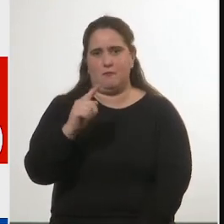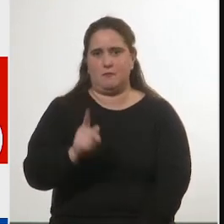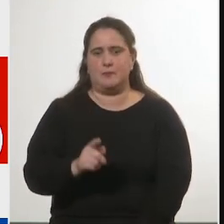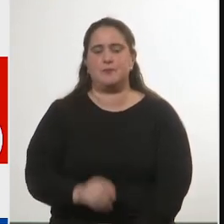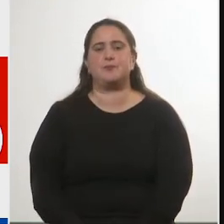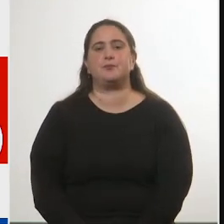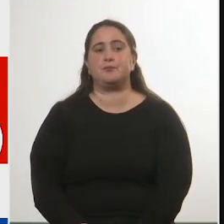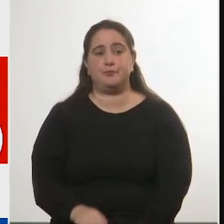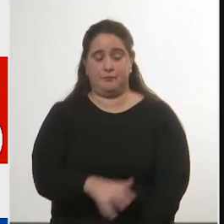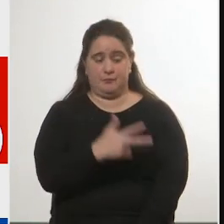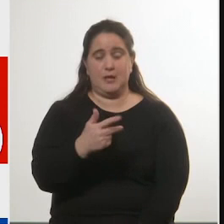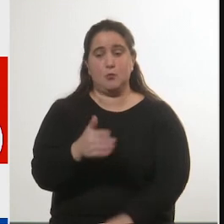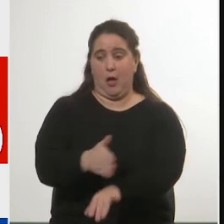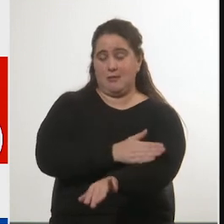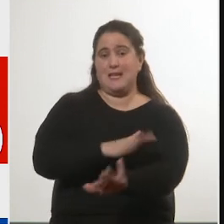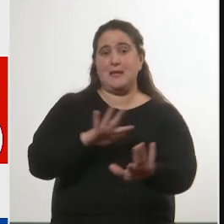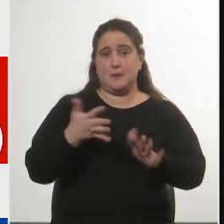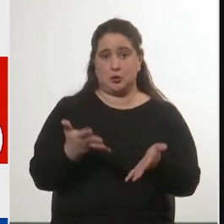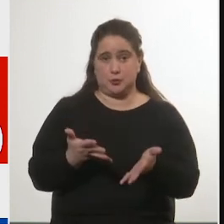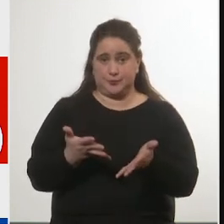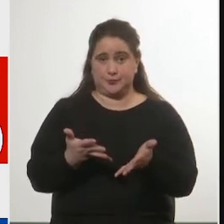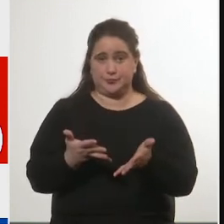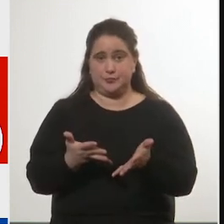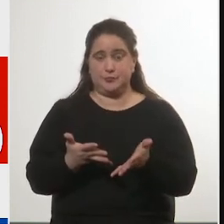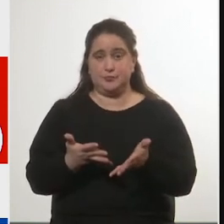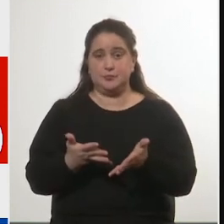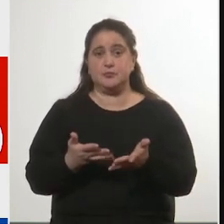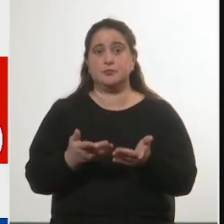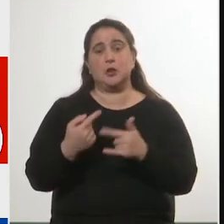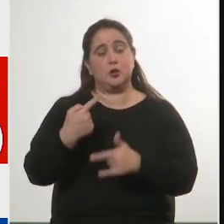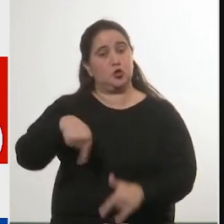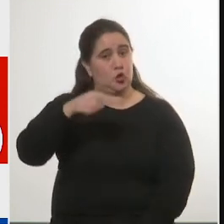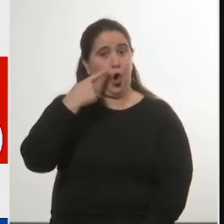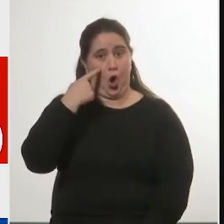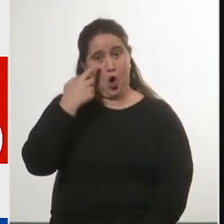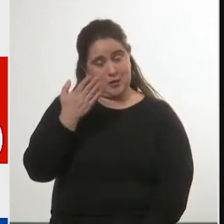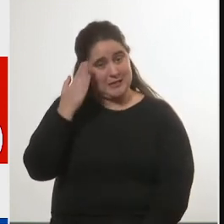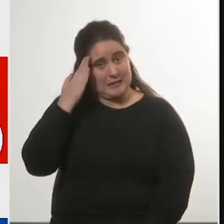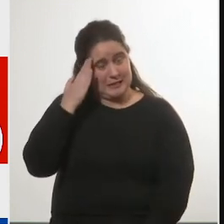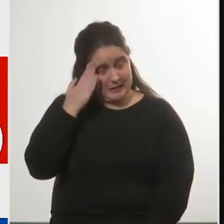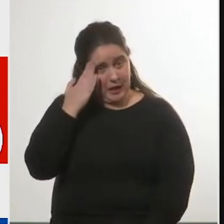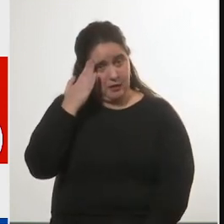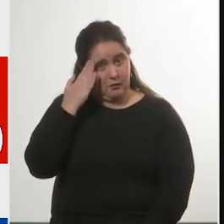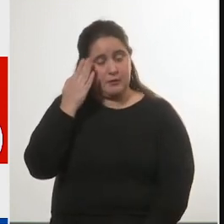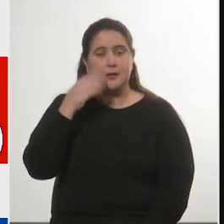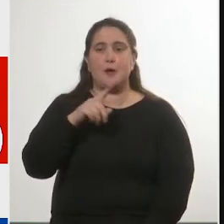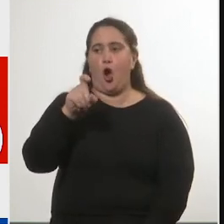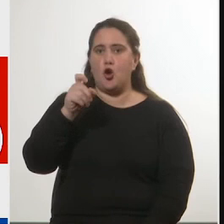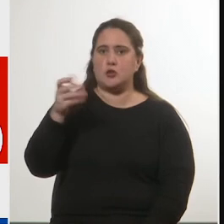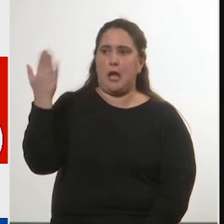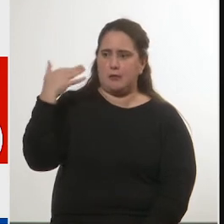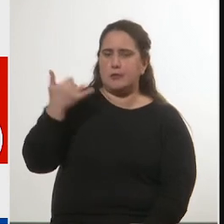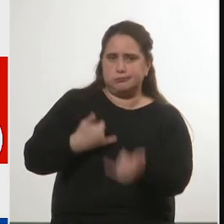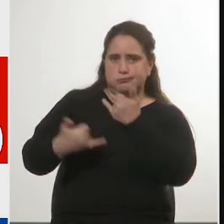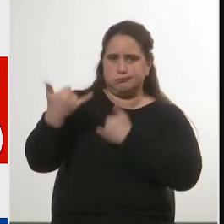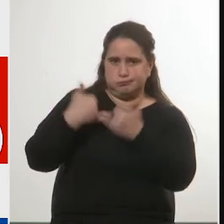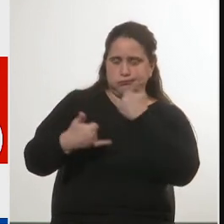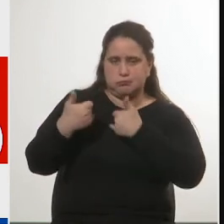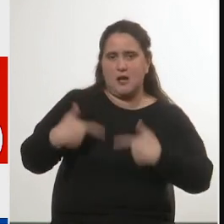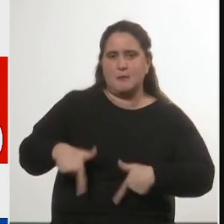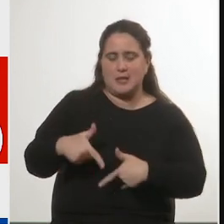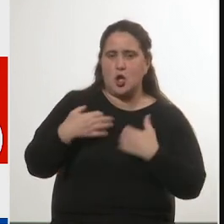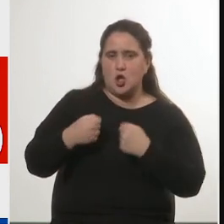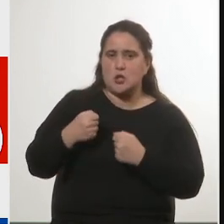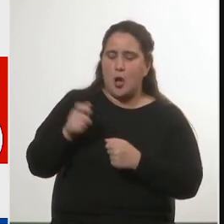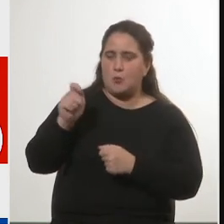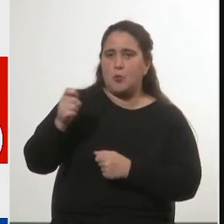3. Antecedentes de la situación actual. Como es de su conocimiento, y según lo que OCE ha informado al Ministerio